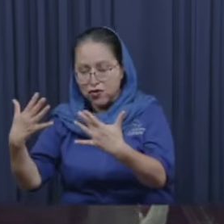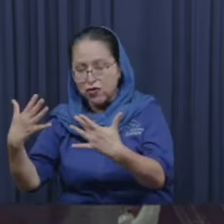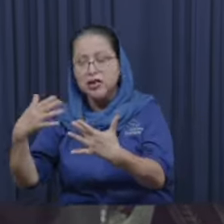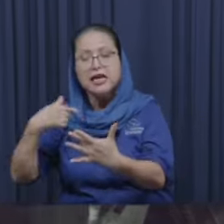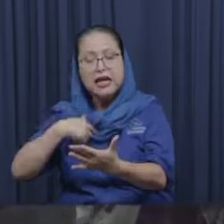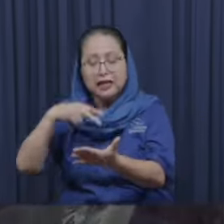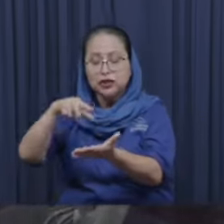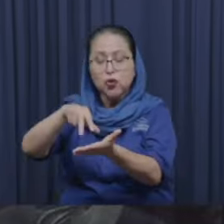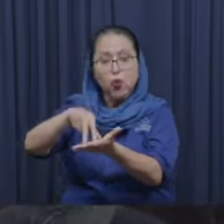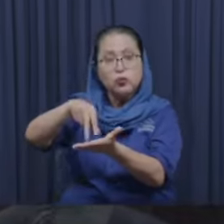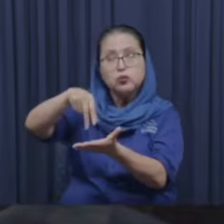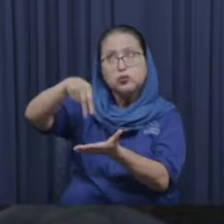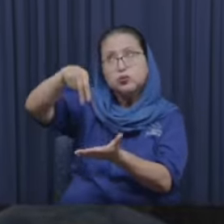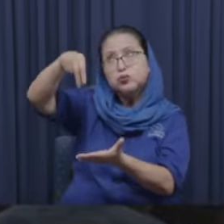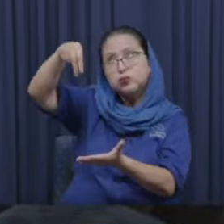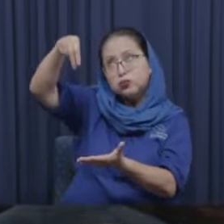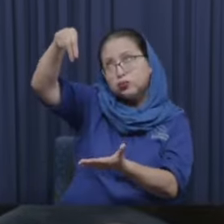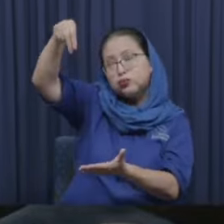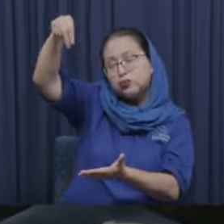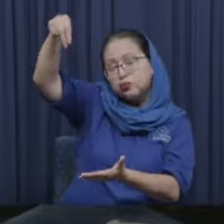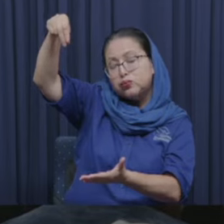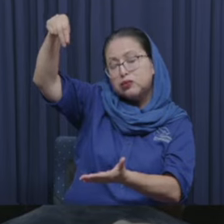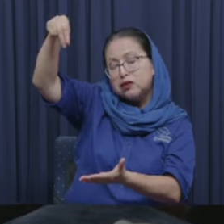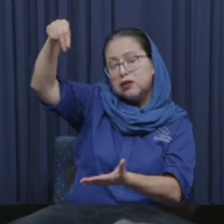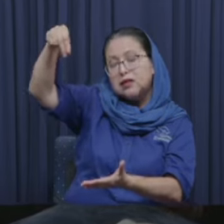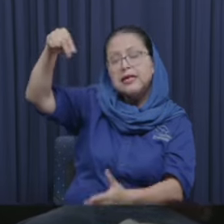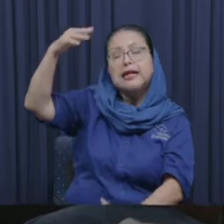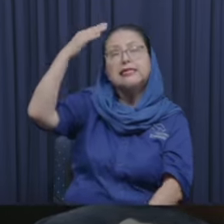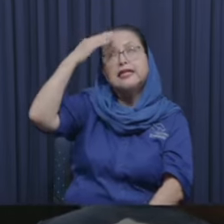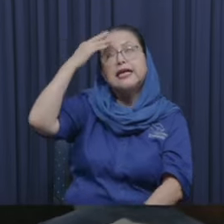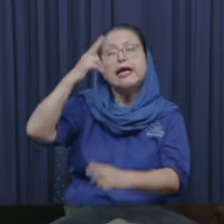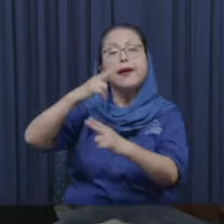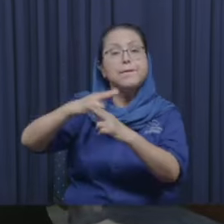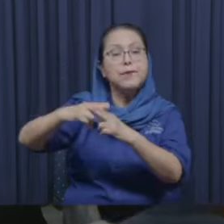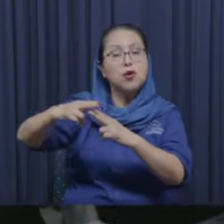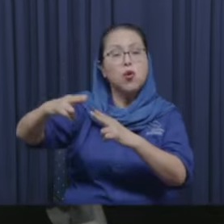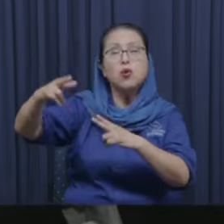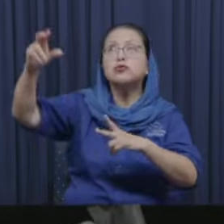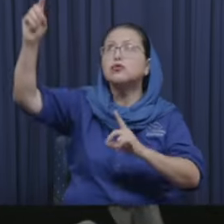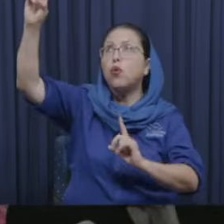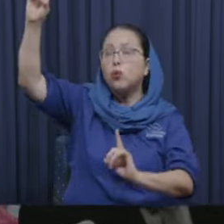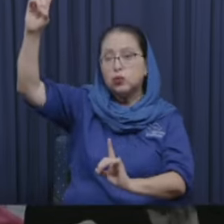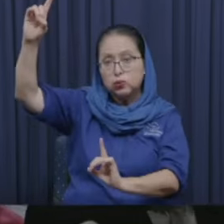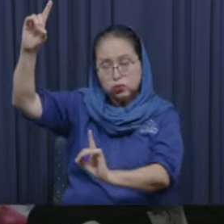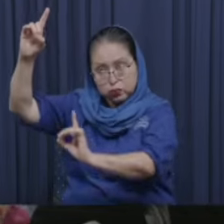hace decaer sé que tu regreso pronto puede